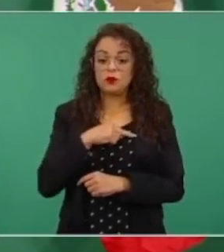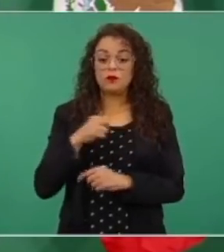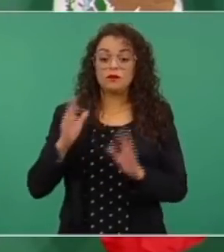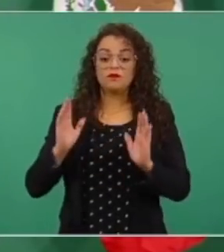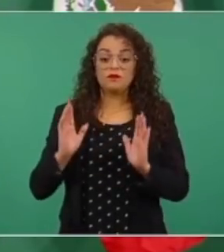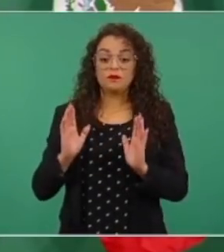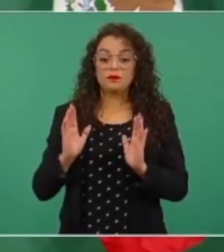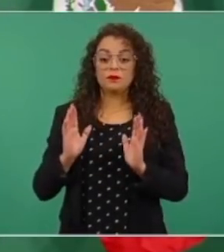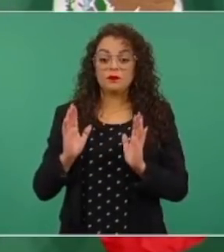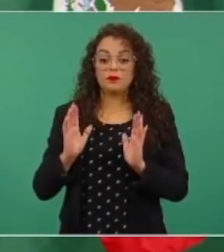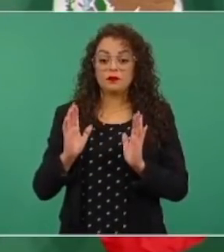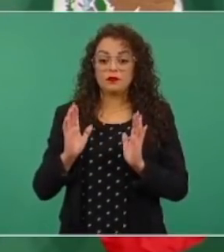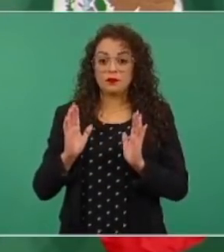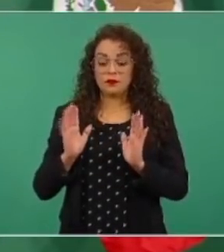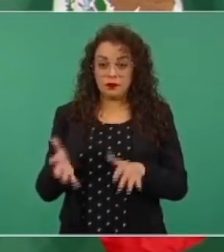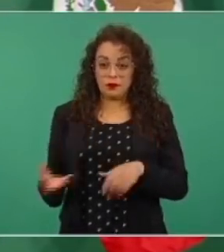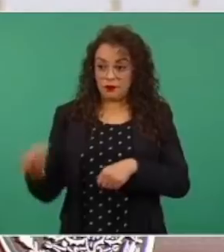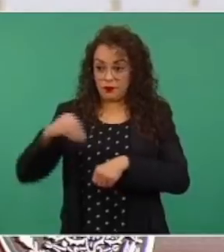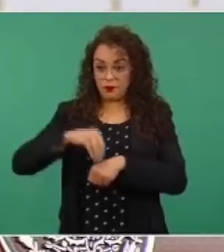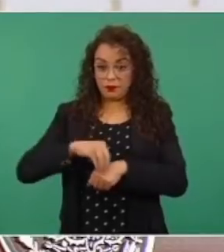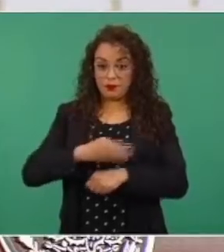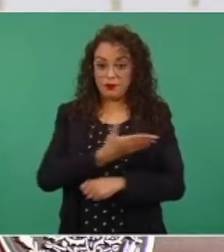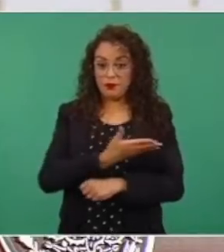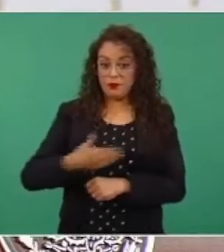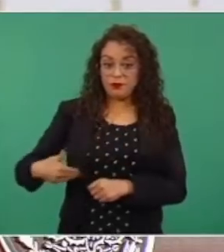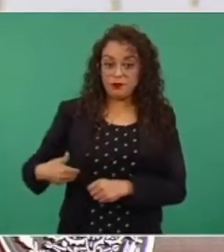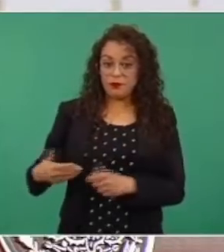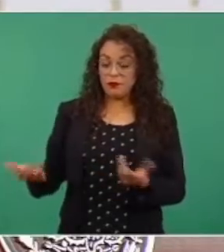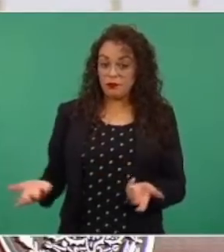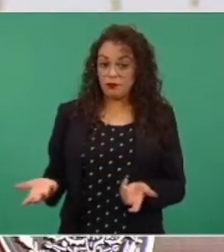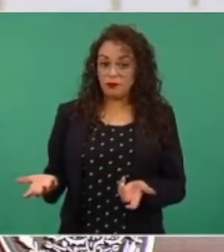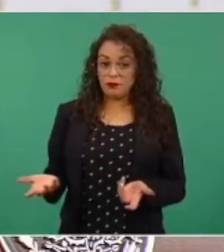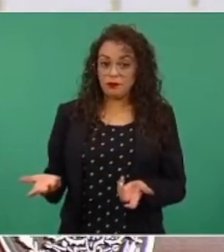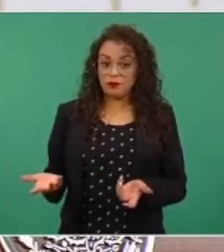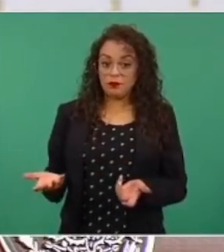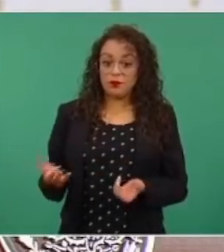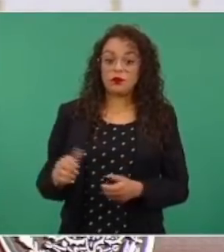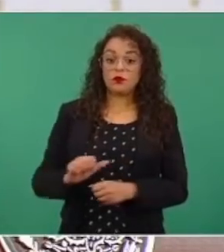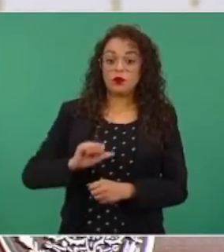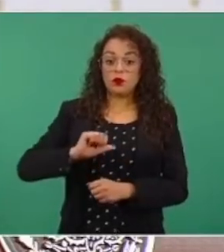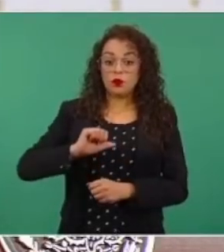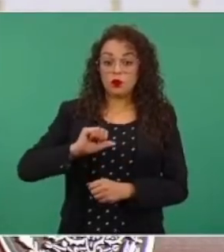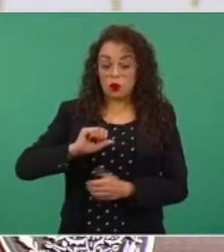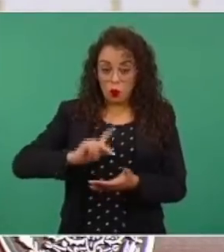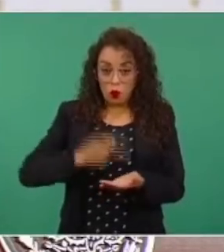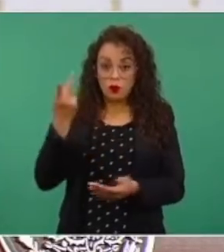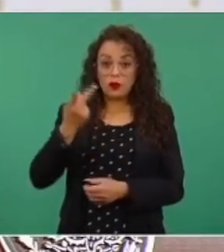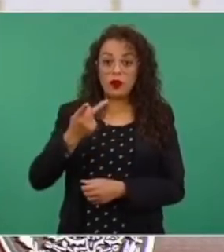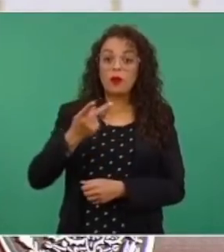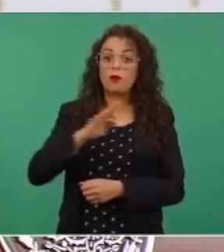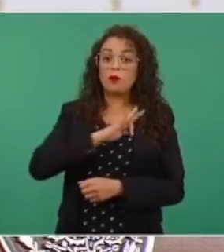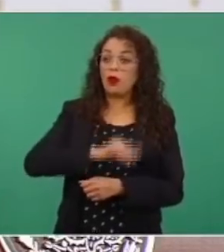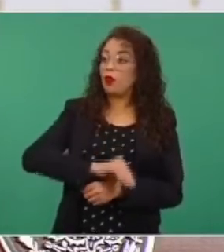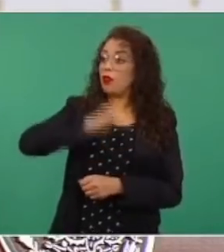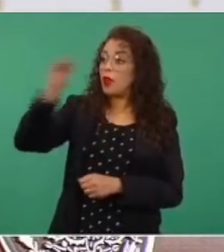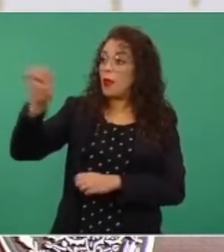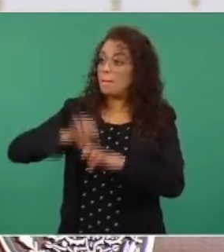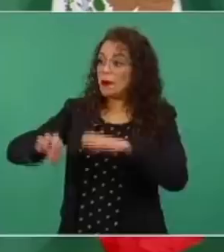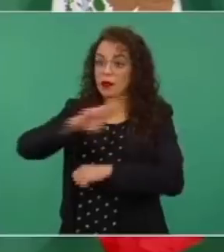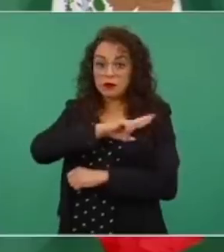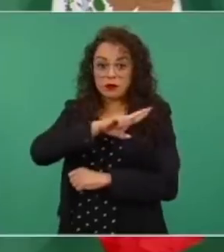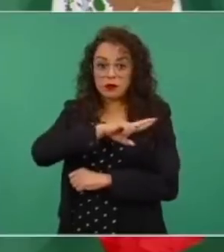servicio del pueblo en el gobierno no podamos irnos a trabajar a una empresa privada.